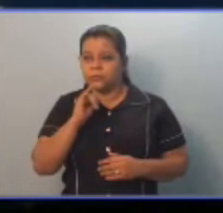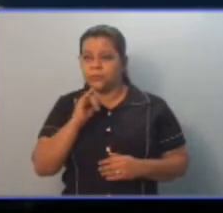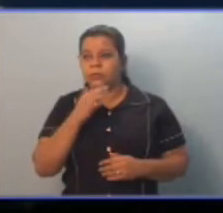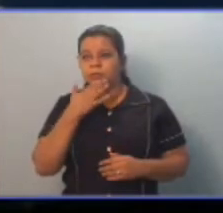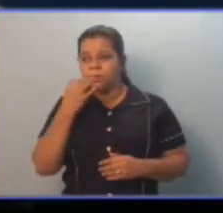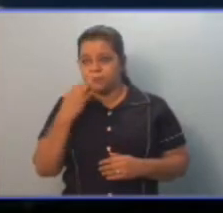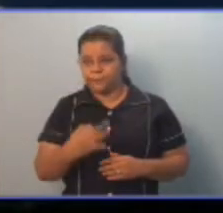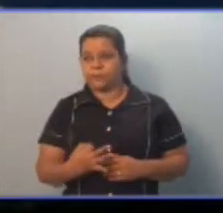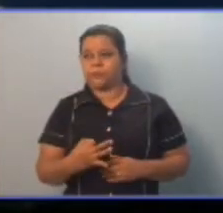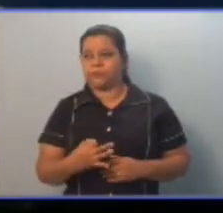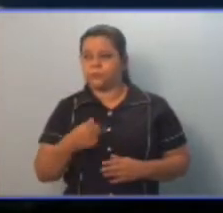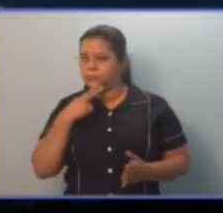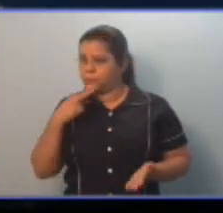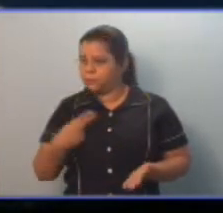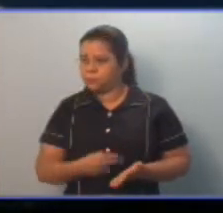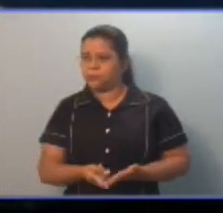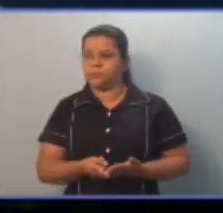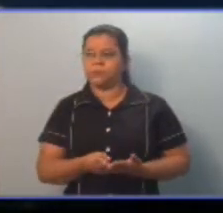Francamente,